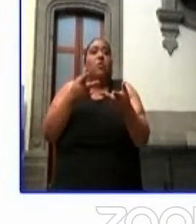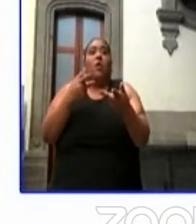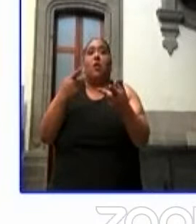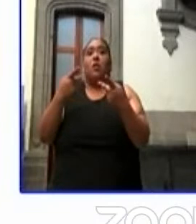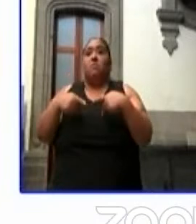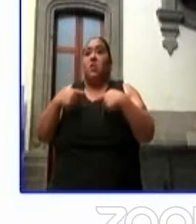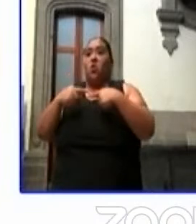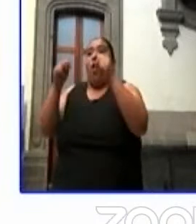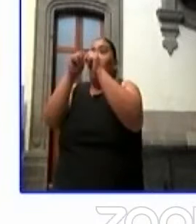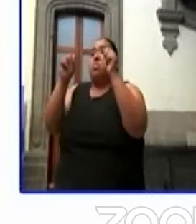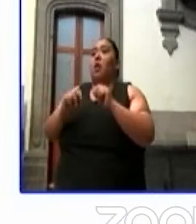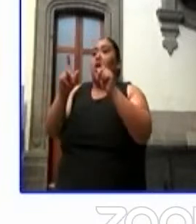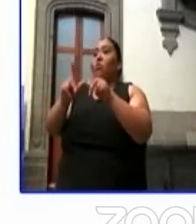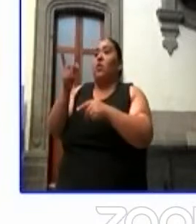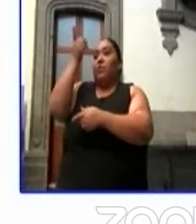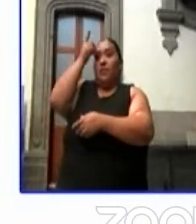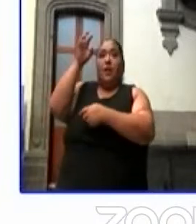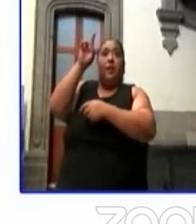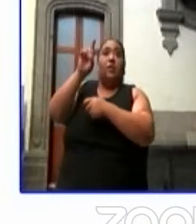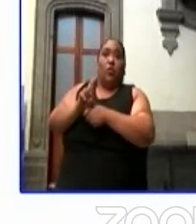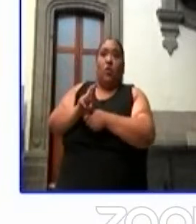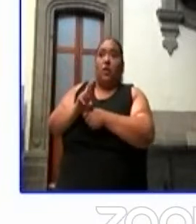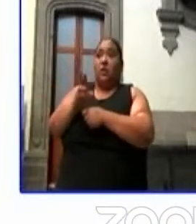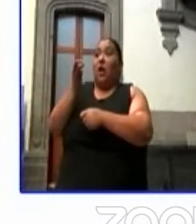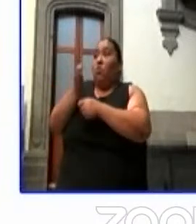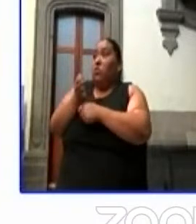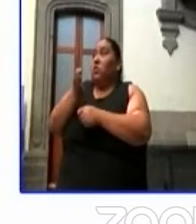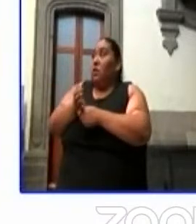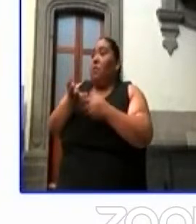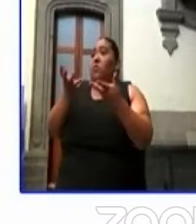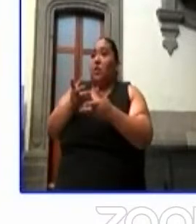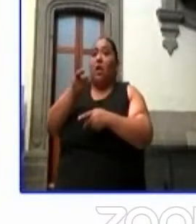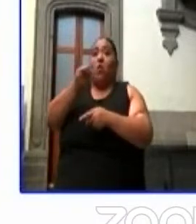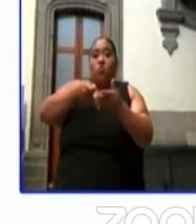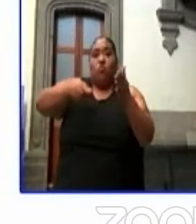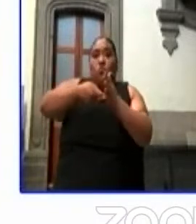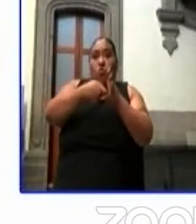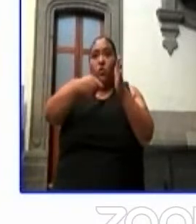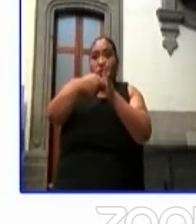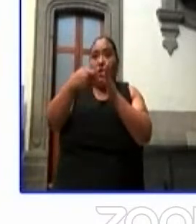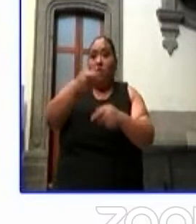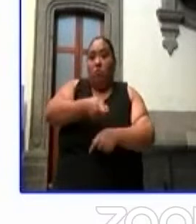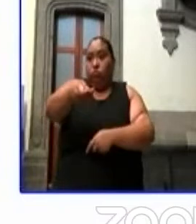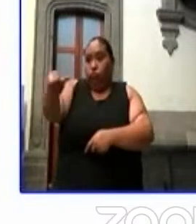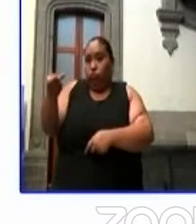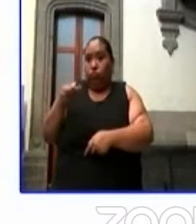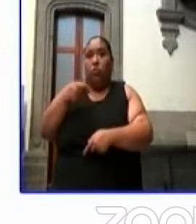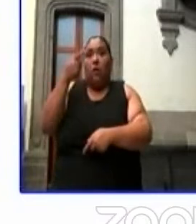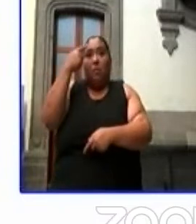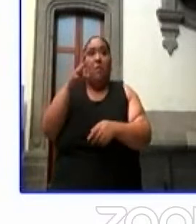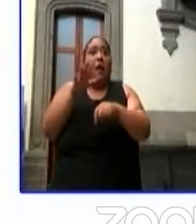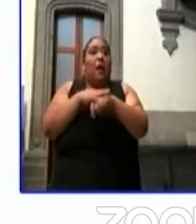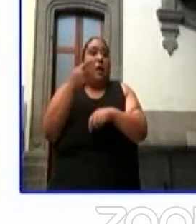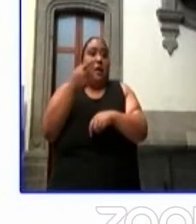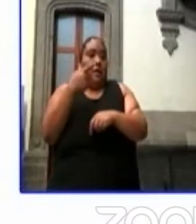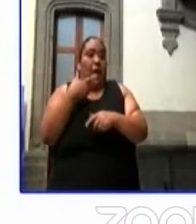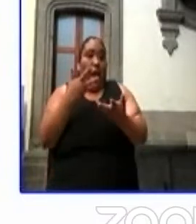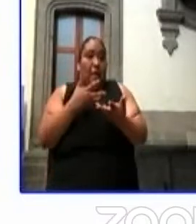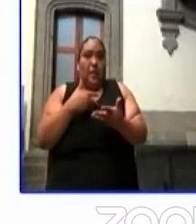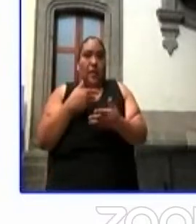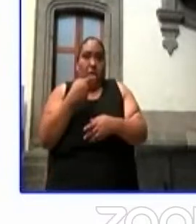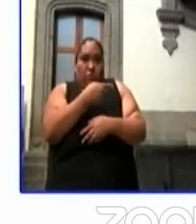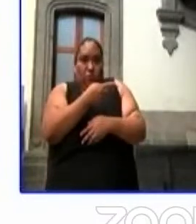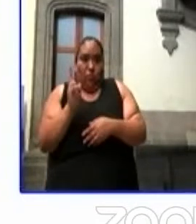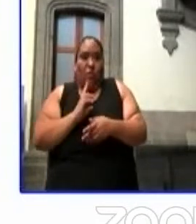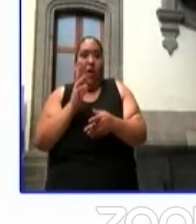de los institutos les vamos a entregar su USB con este plan para que si les toca hacer el suyo próximamente